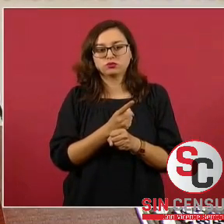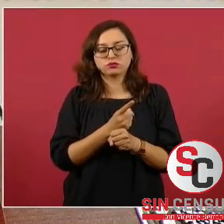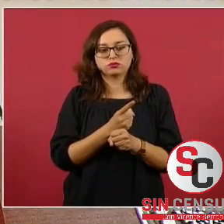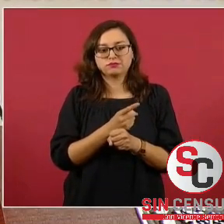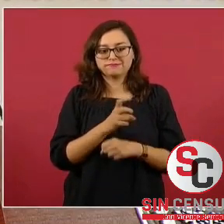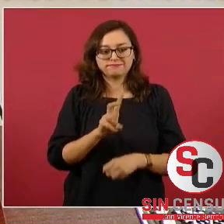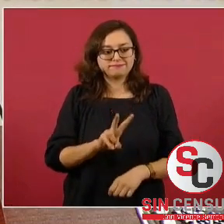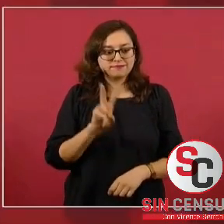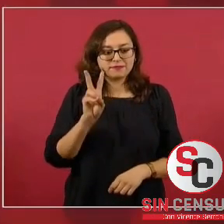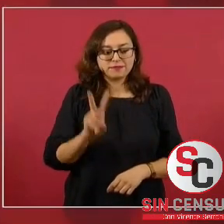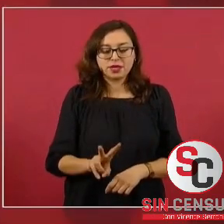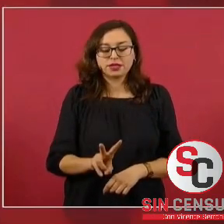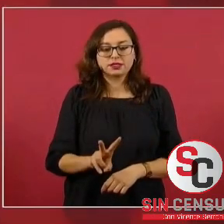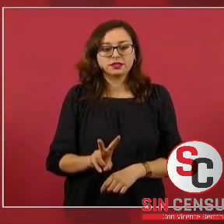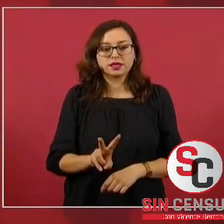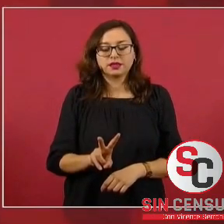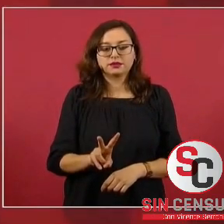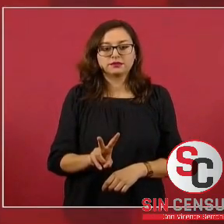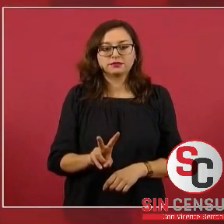pues